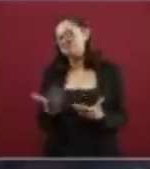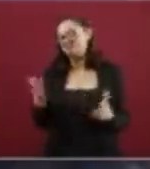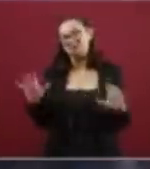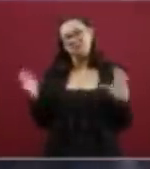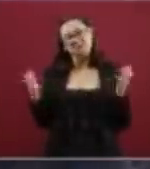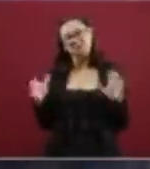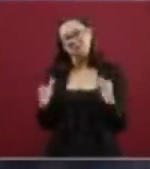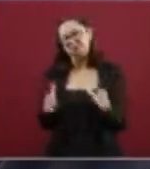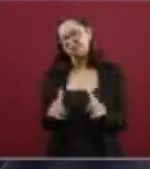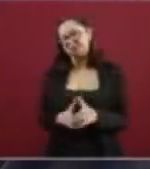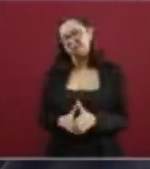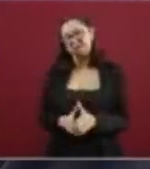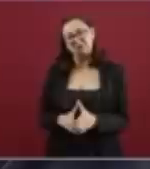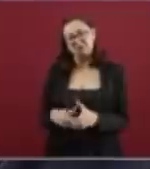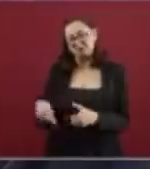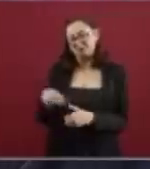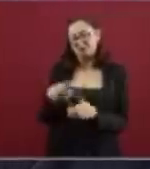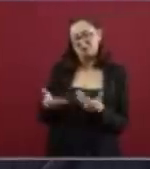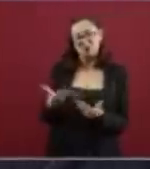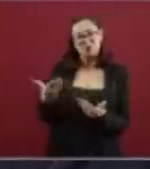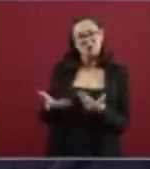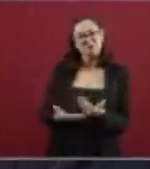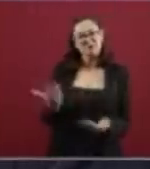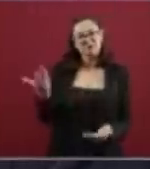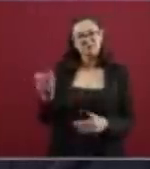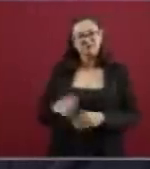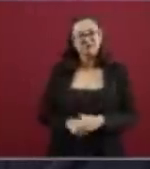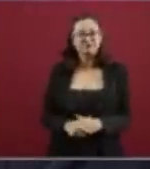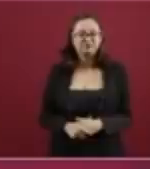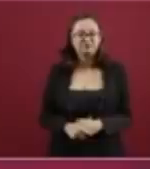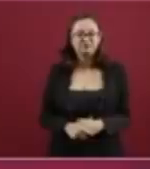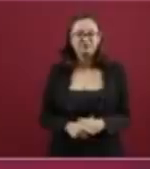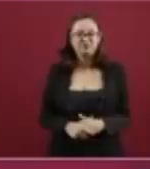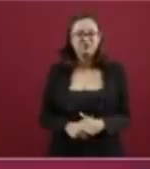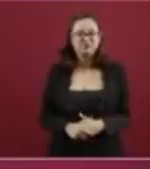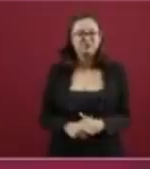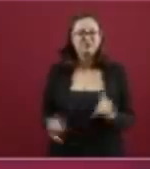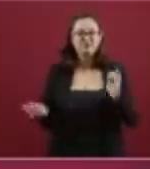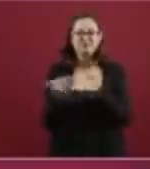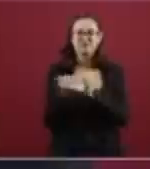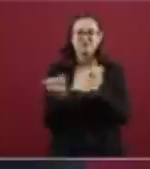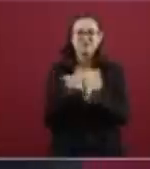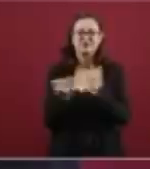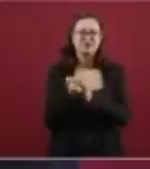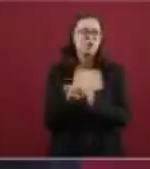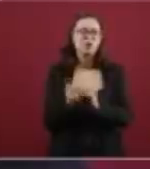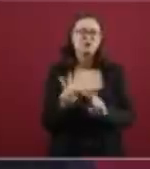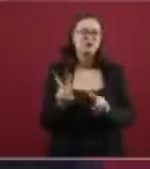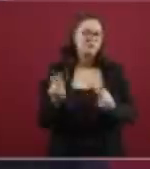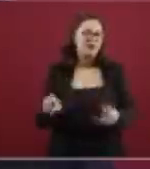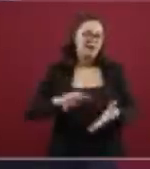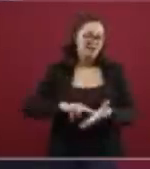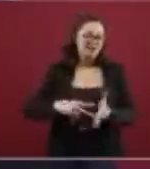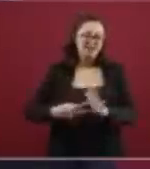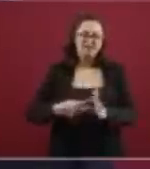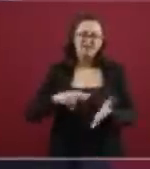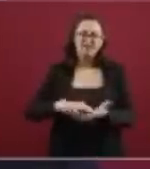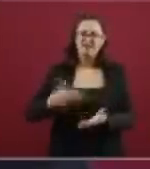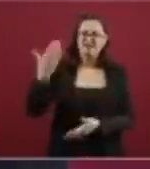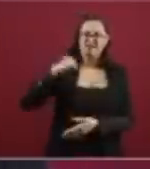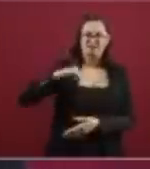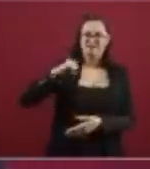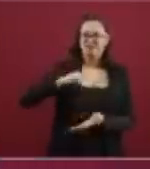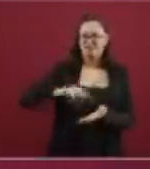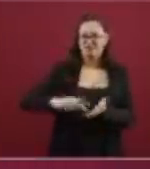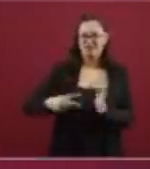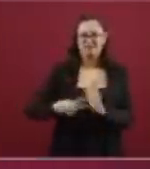Ha bajado la demanda. Esto es algo parecido a lo que sucedió con las ingenierías. A